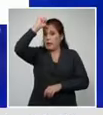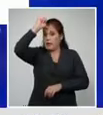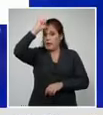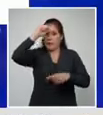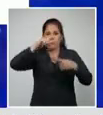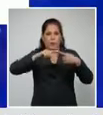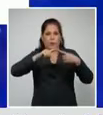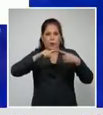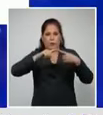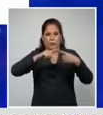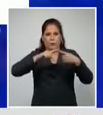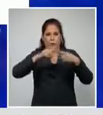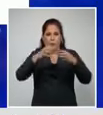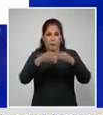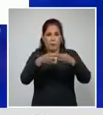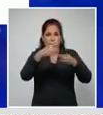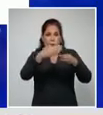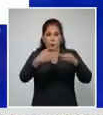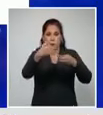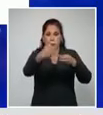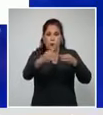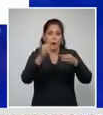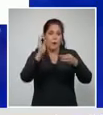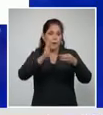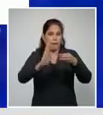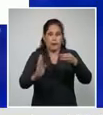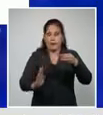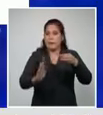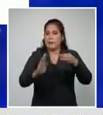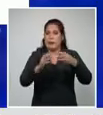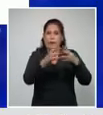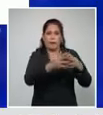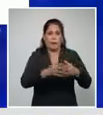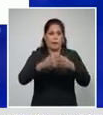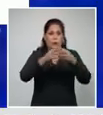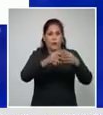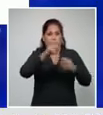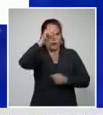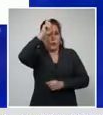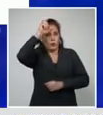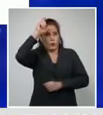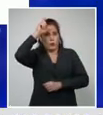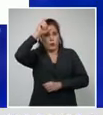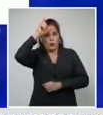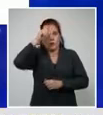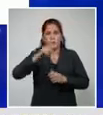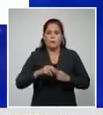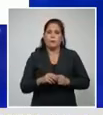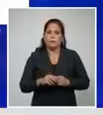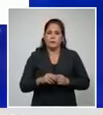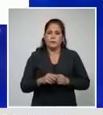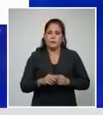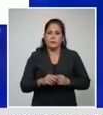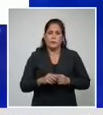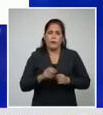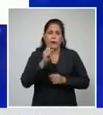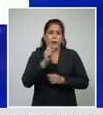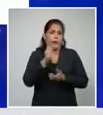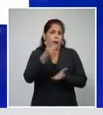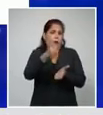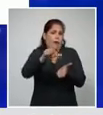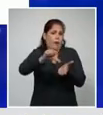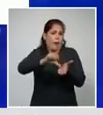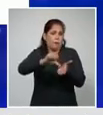lugar, Brasil, Estados Unidos, Turquía, Polonia, Italia, Ucrania, Irán, Alemania y